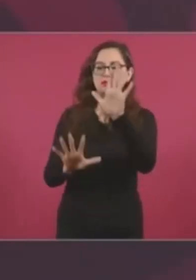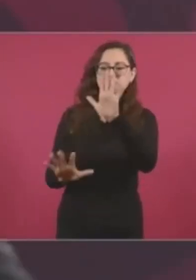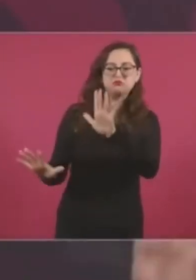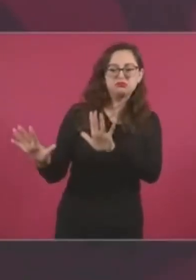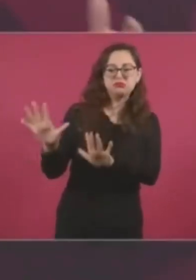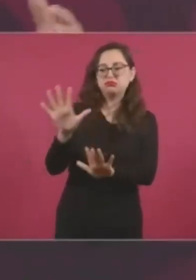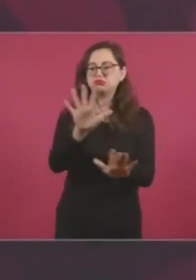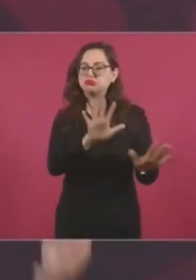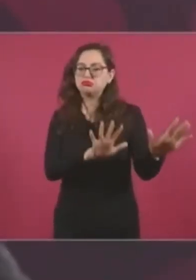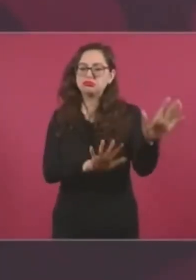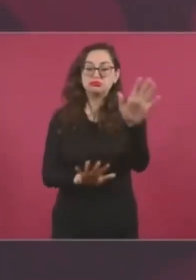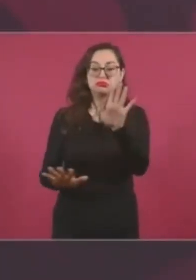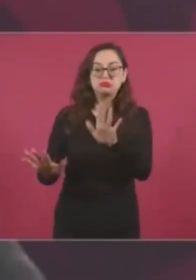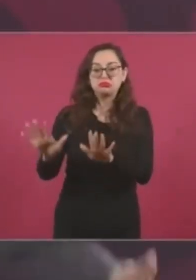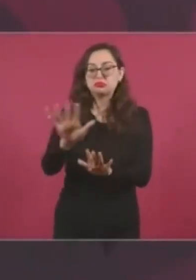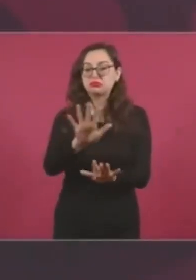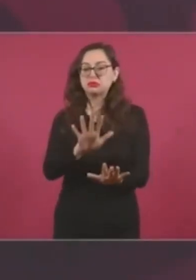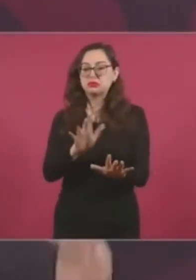iban